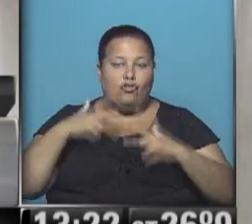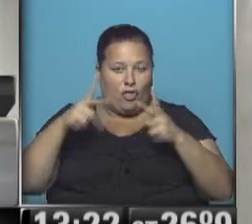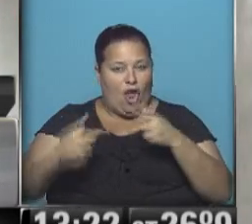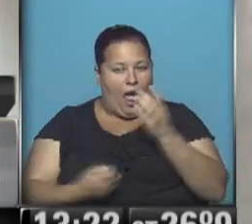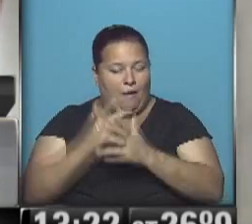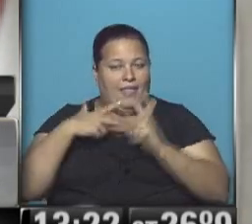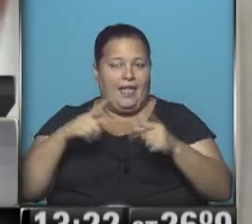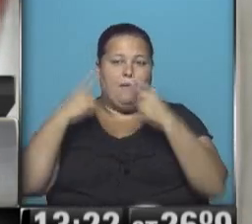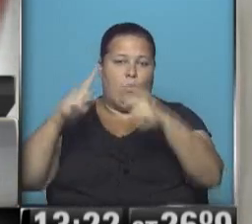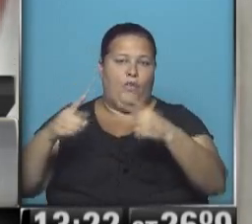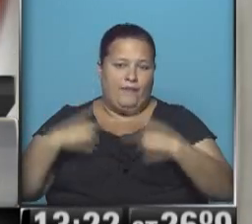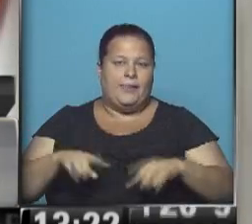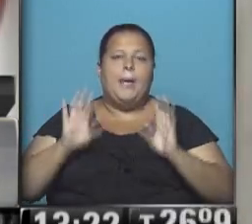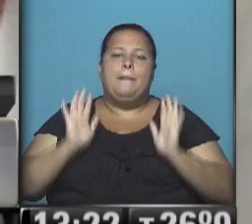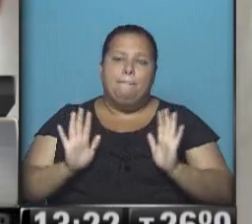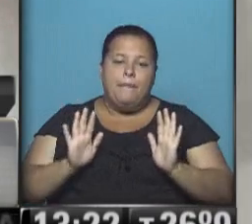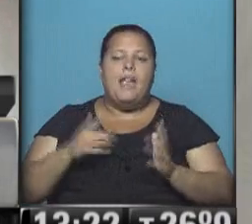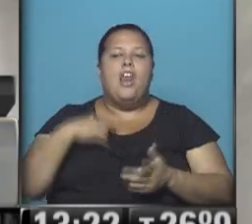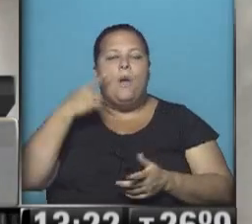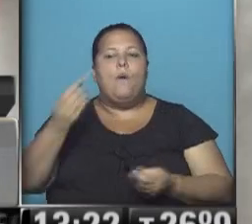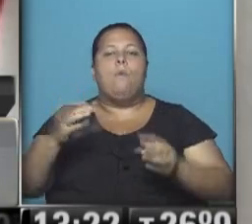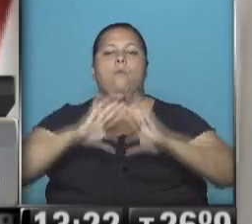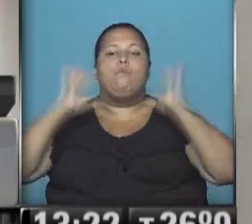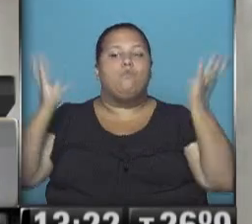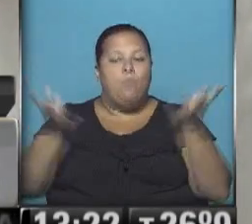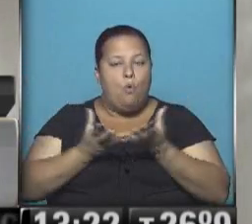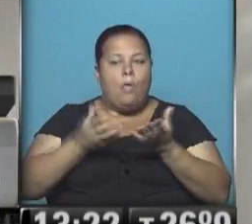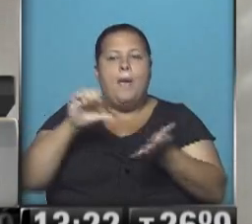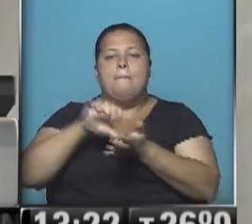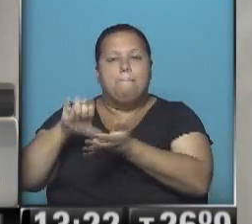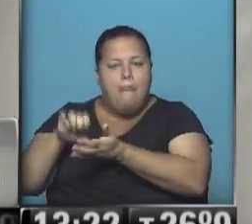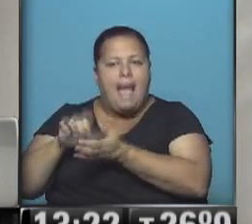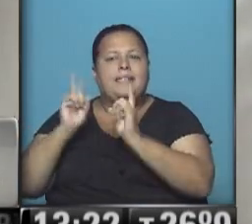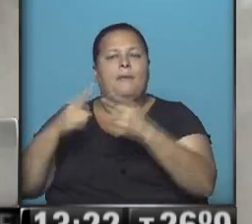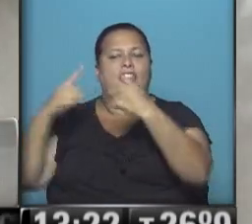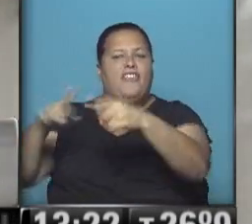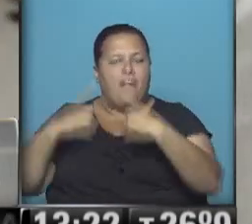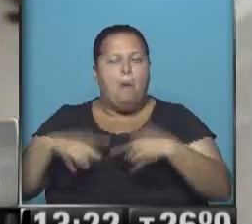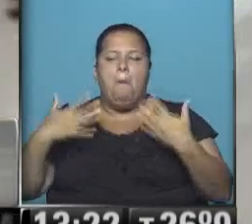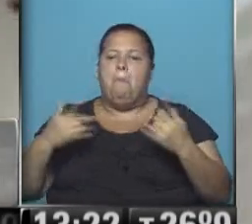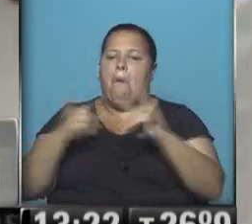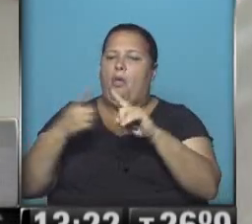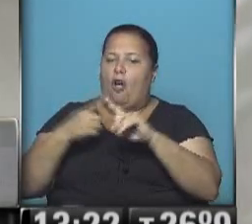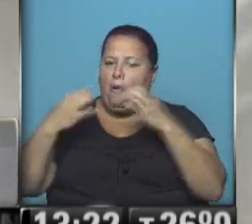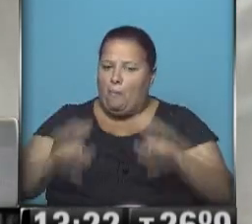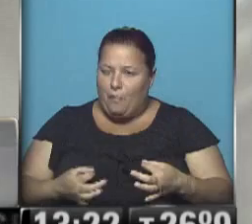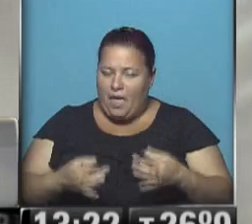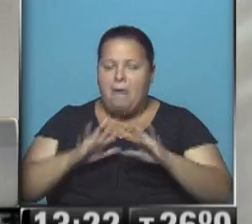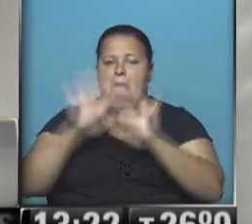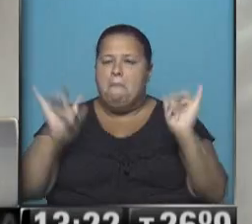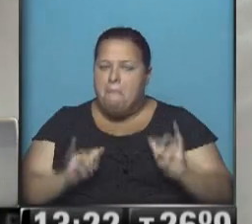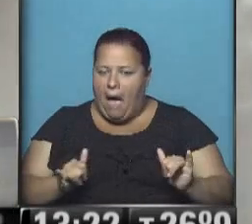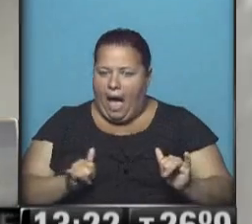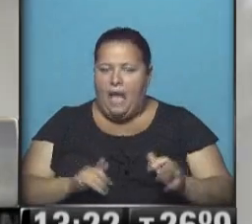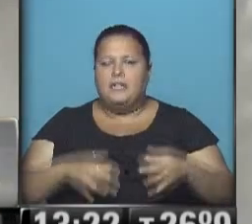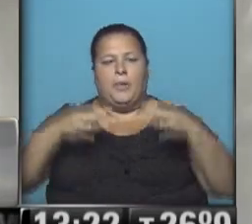hoy, pero hemos visto cómo en el mundo países con profundas diferencias pueden convivir